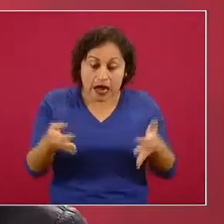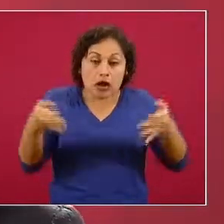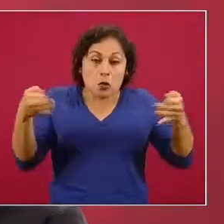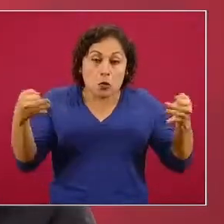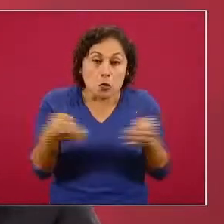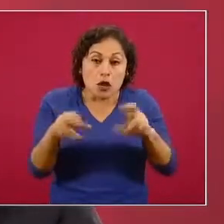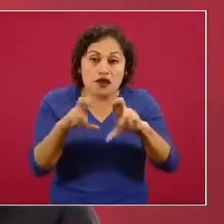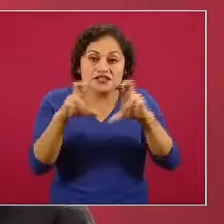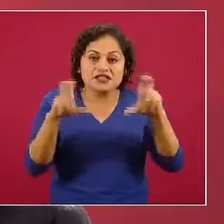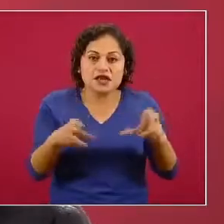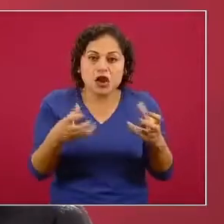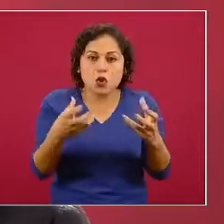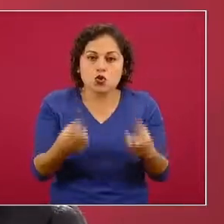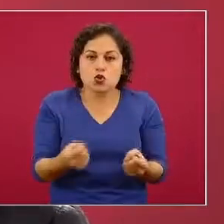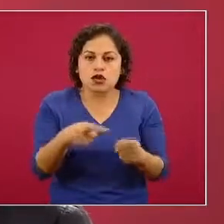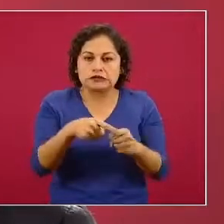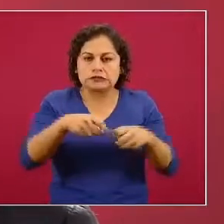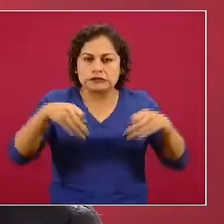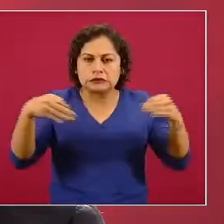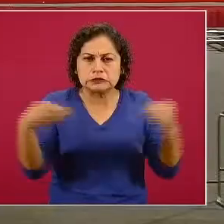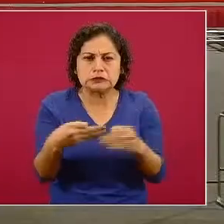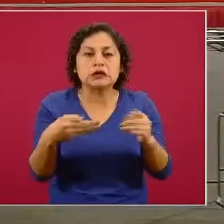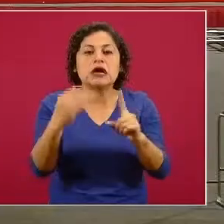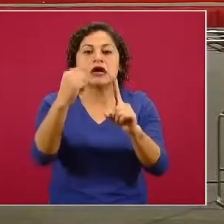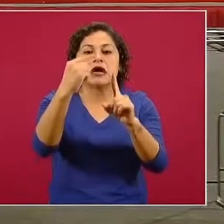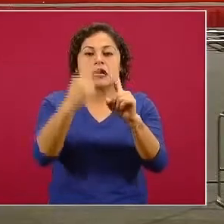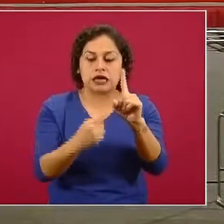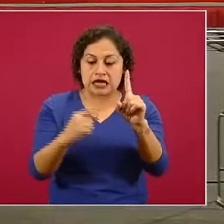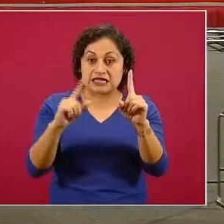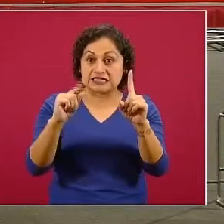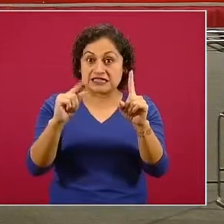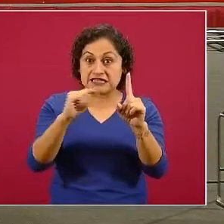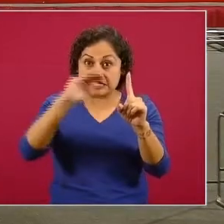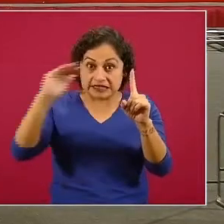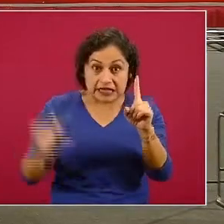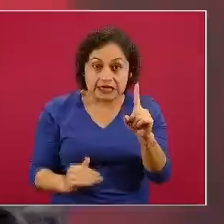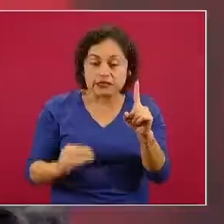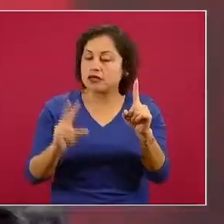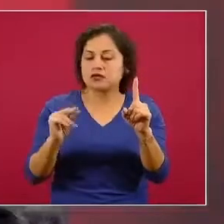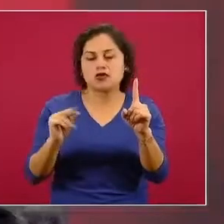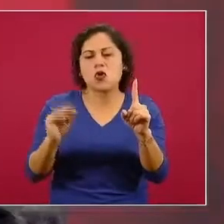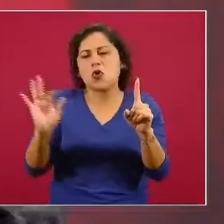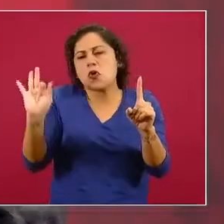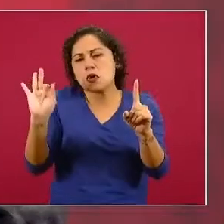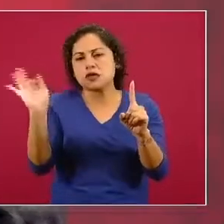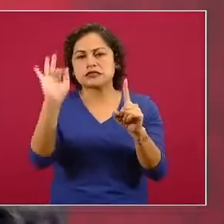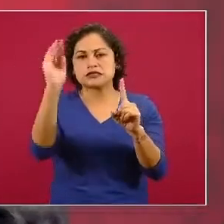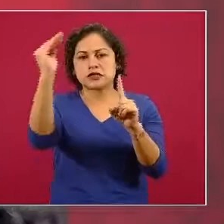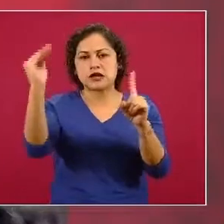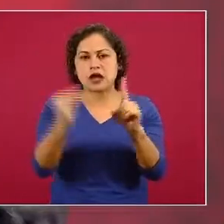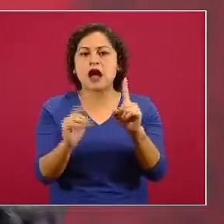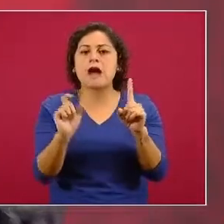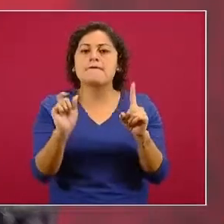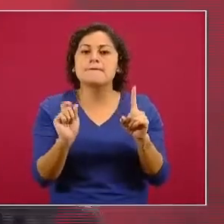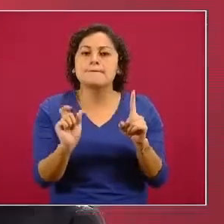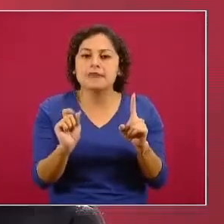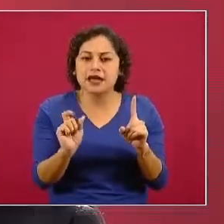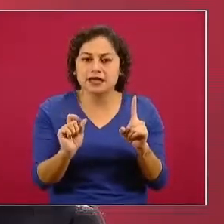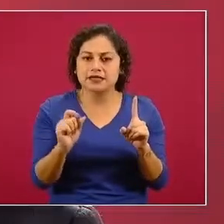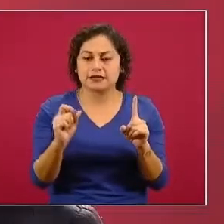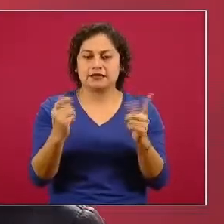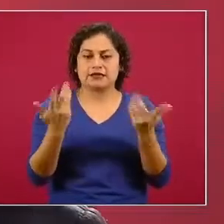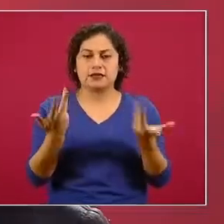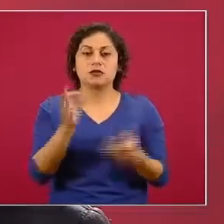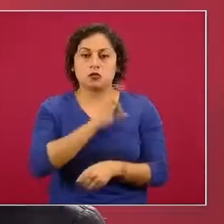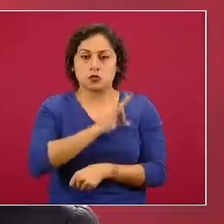conservar esa temperatura, no la de menos 70, pero sí la de menos 20 por un tiempo más largo, pueden ser un